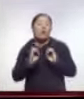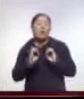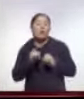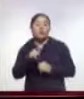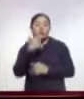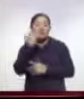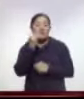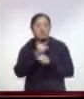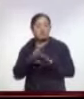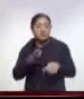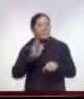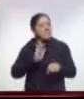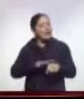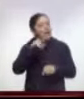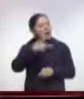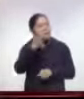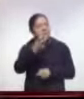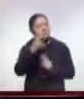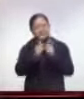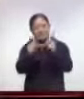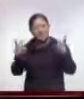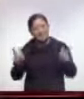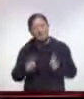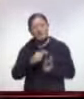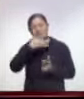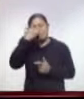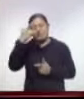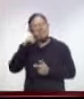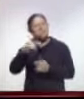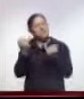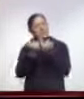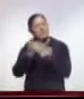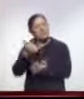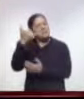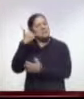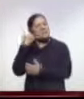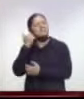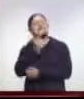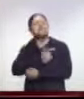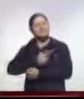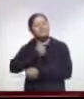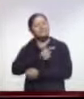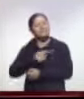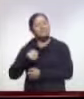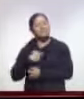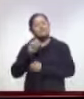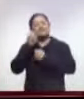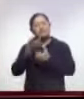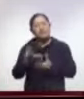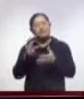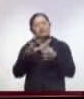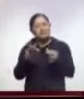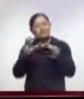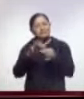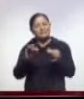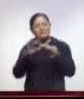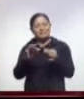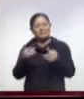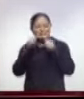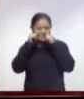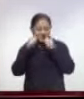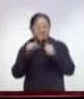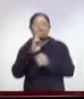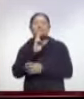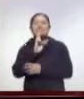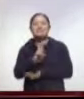si usted quiere más información acerca de esta megacuadrilla, también comuníquese con nosotros con muchísimo gusto, le daremos atención y le daremos